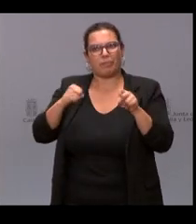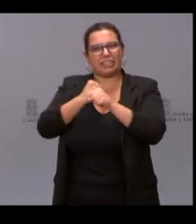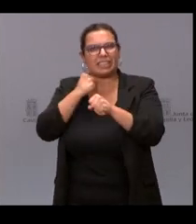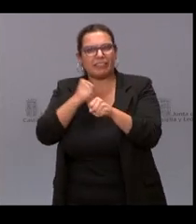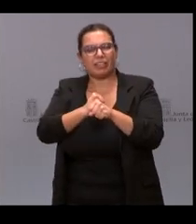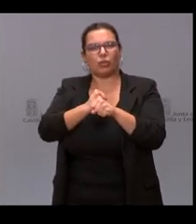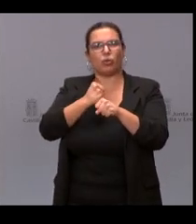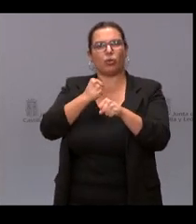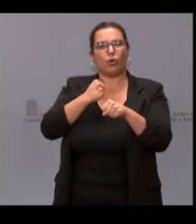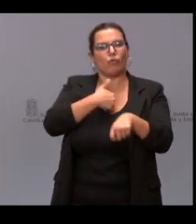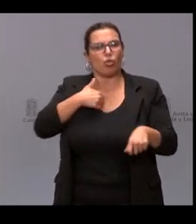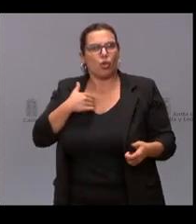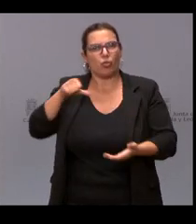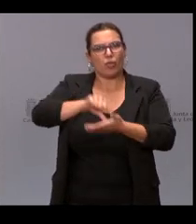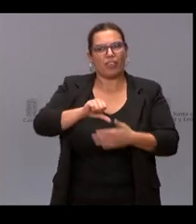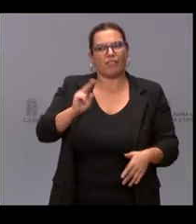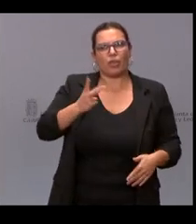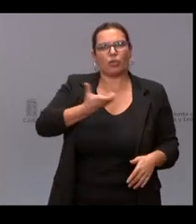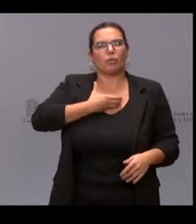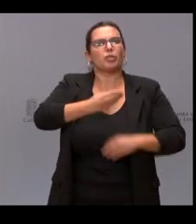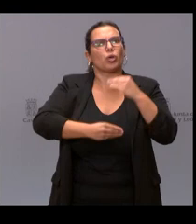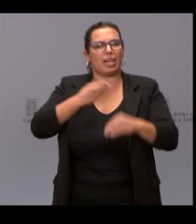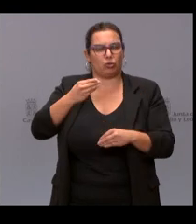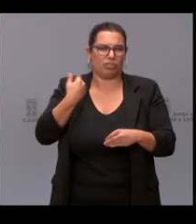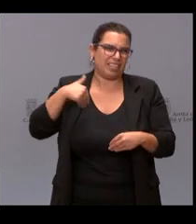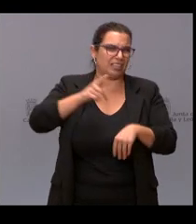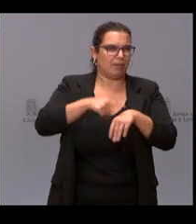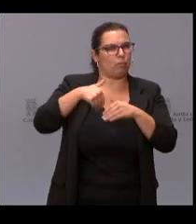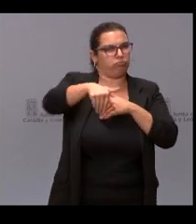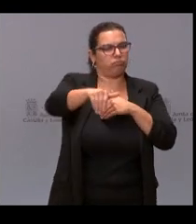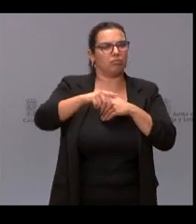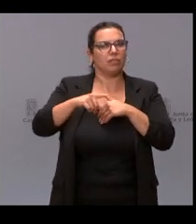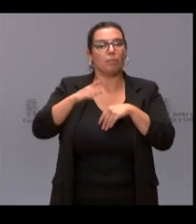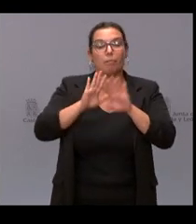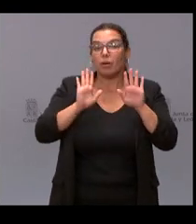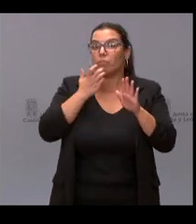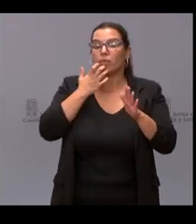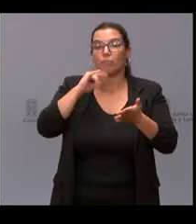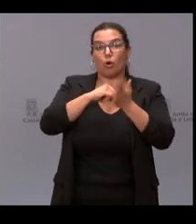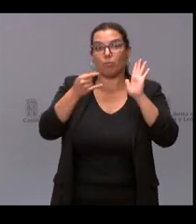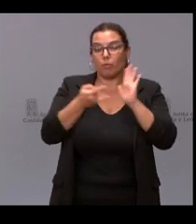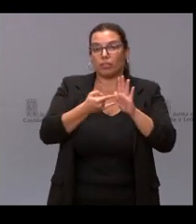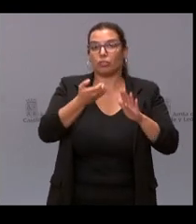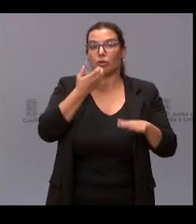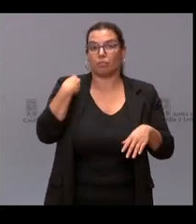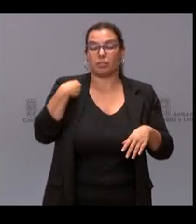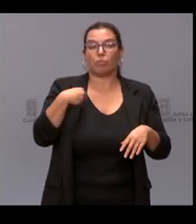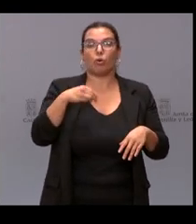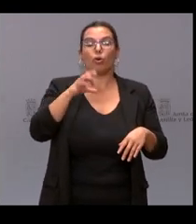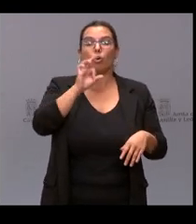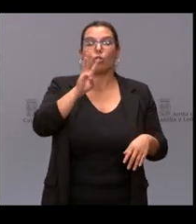papel de la ciudad de Valladolid y del Ayuntamiento de Valladolid. Pero sí quiero decir que proyectos como Switch Mobility